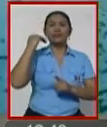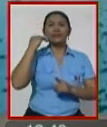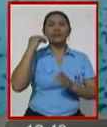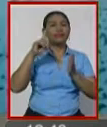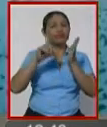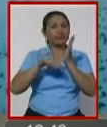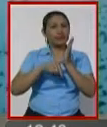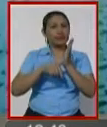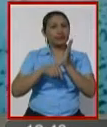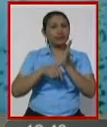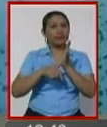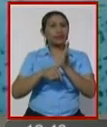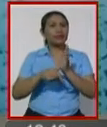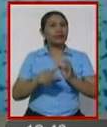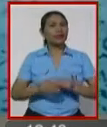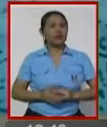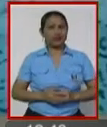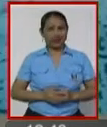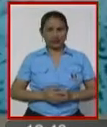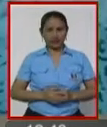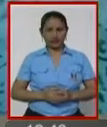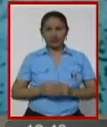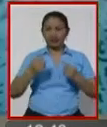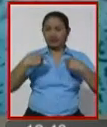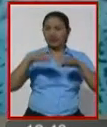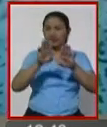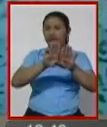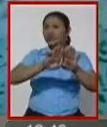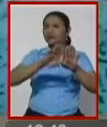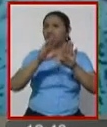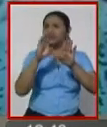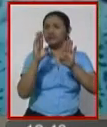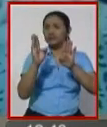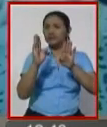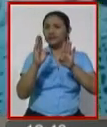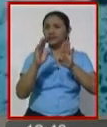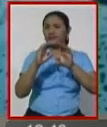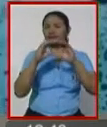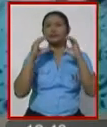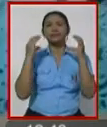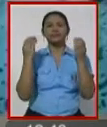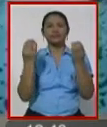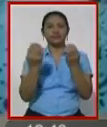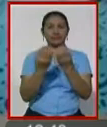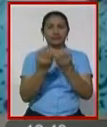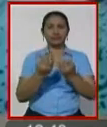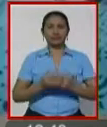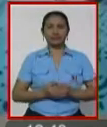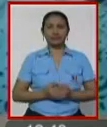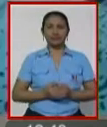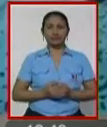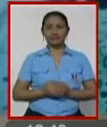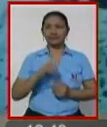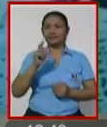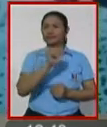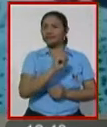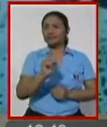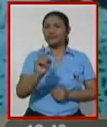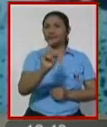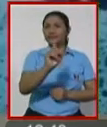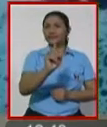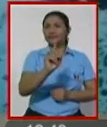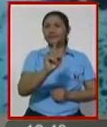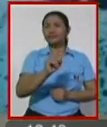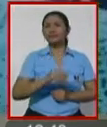Yo me fui a la puerta del curso y me salí,